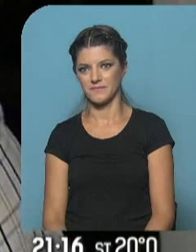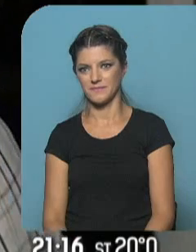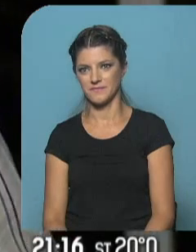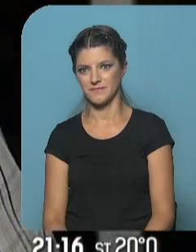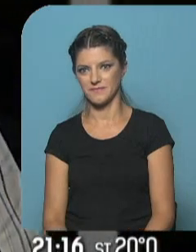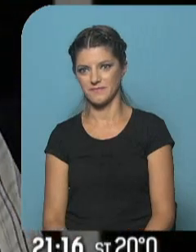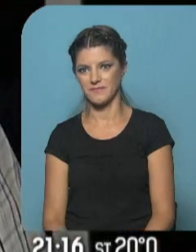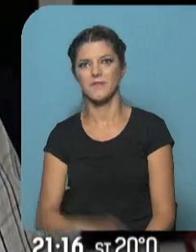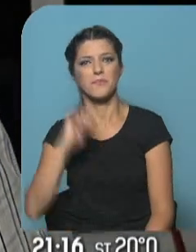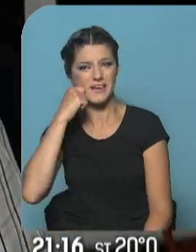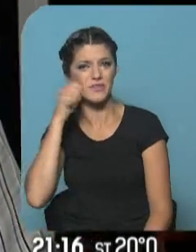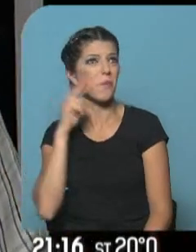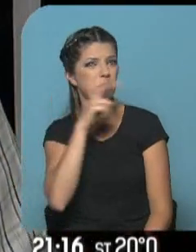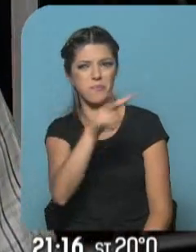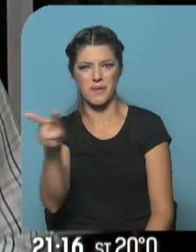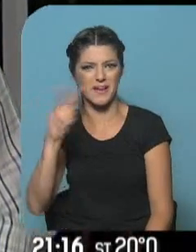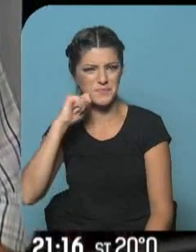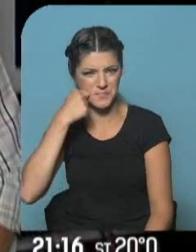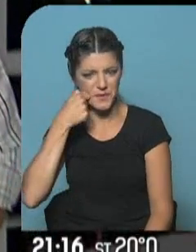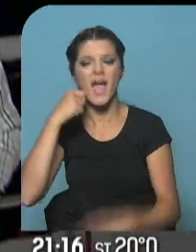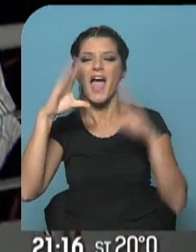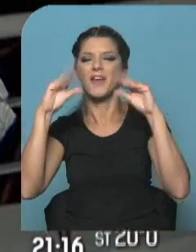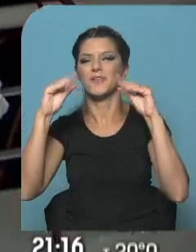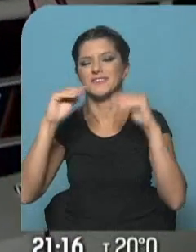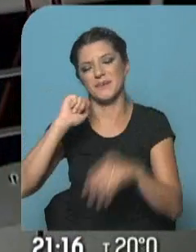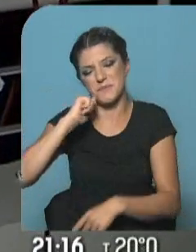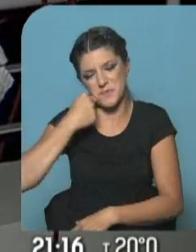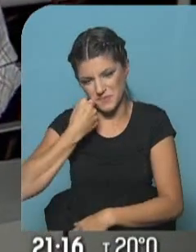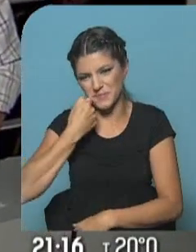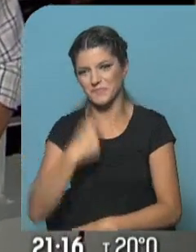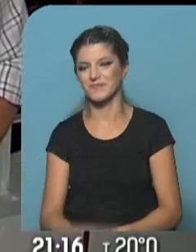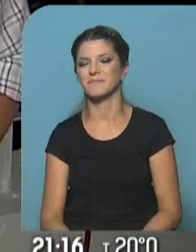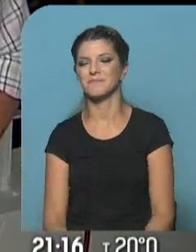con tan linda vista, ¿no? De Buenos Aires, en una noche hermosa la que estamos disfrutando. A ustedes.